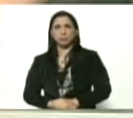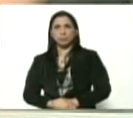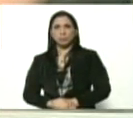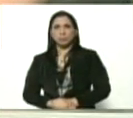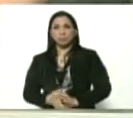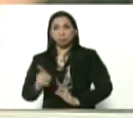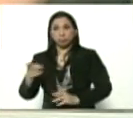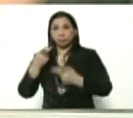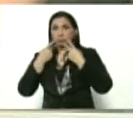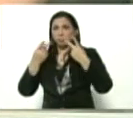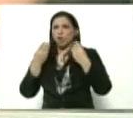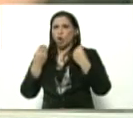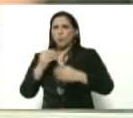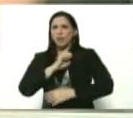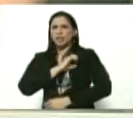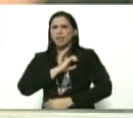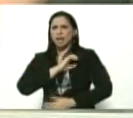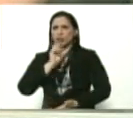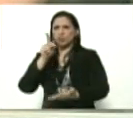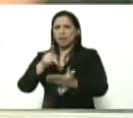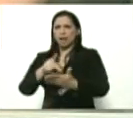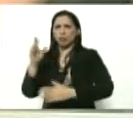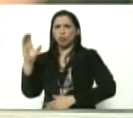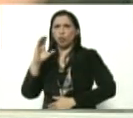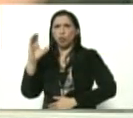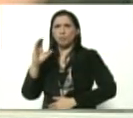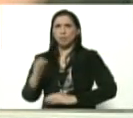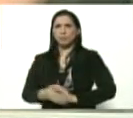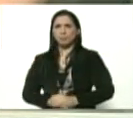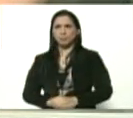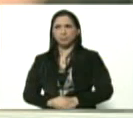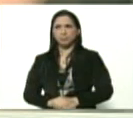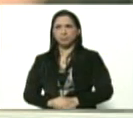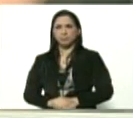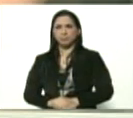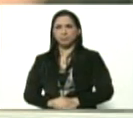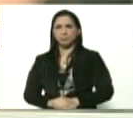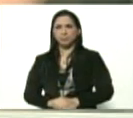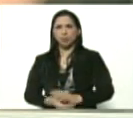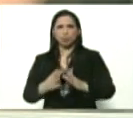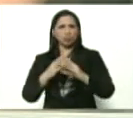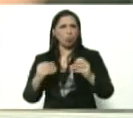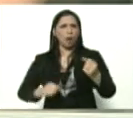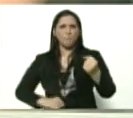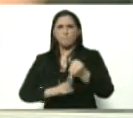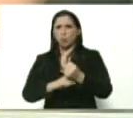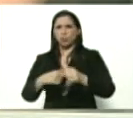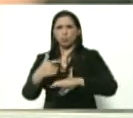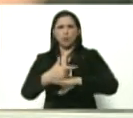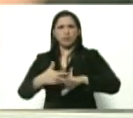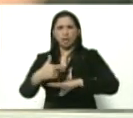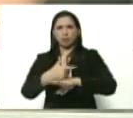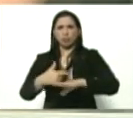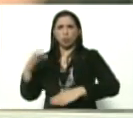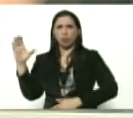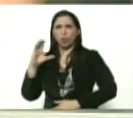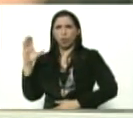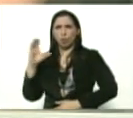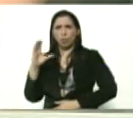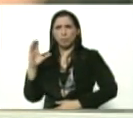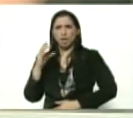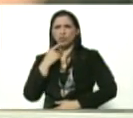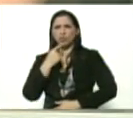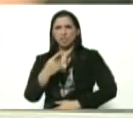Él declara ahí cómo en enero llegaron a Colombia, tuvieron todo el apoyo del gobierno colombiano, declara